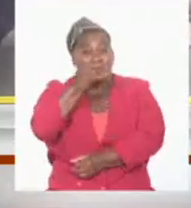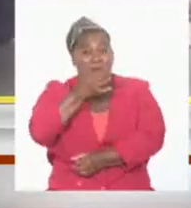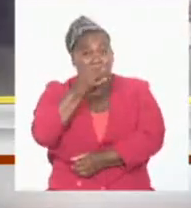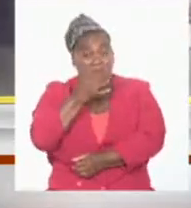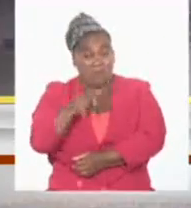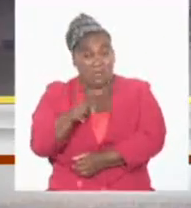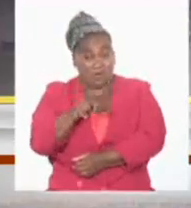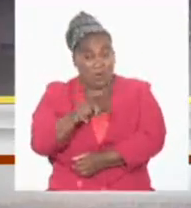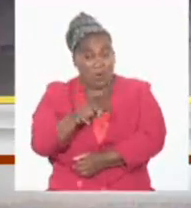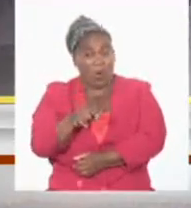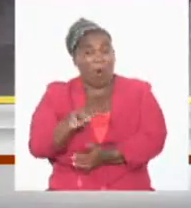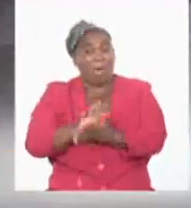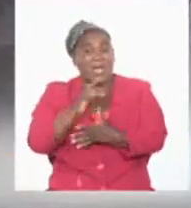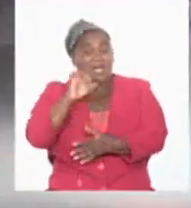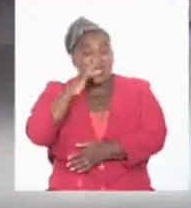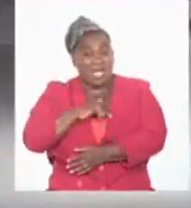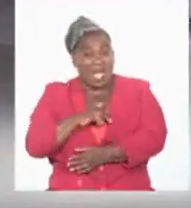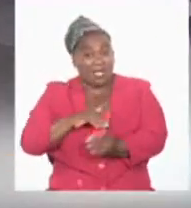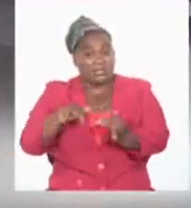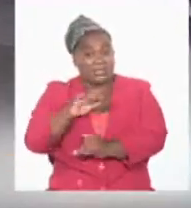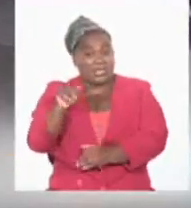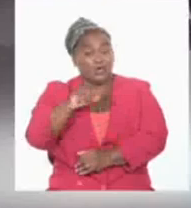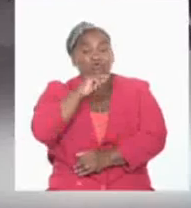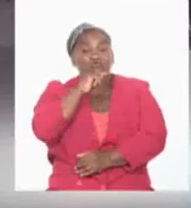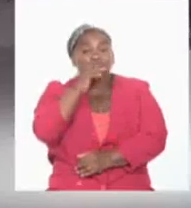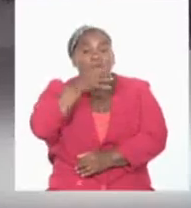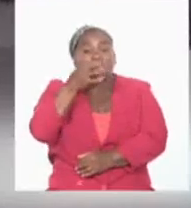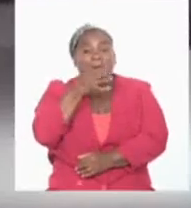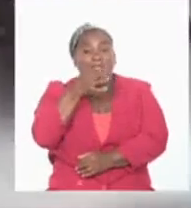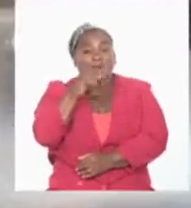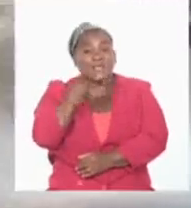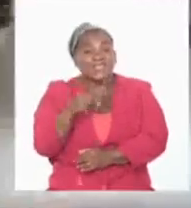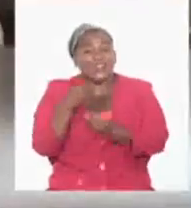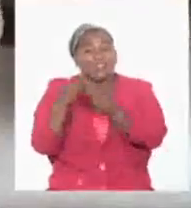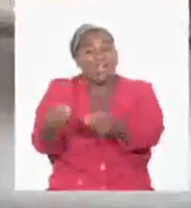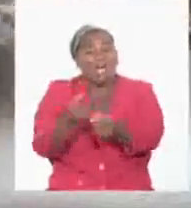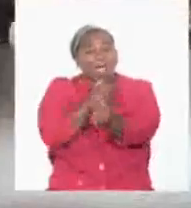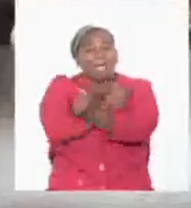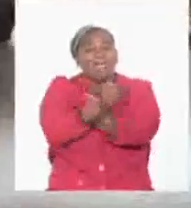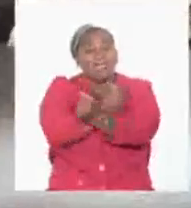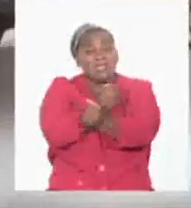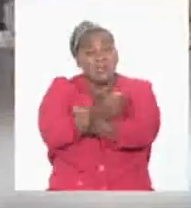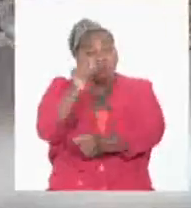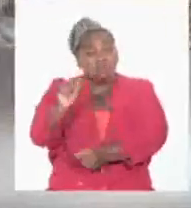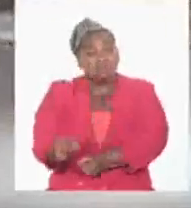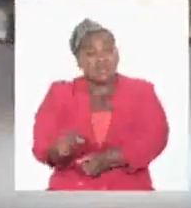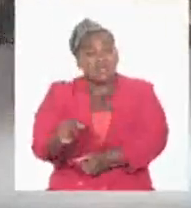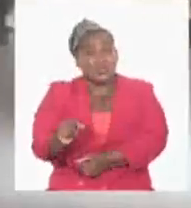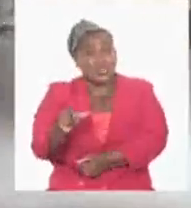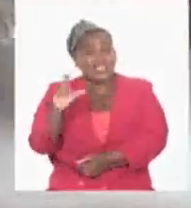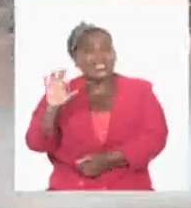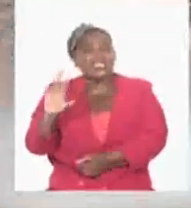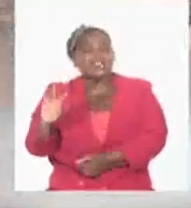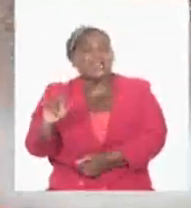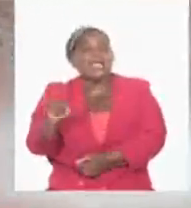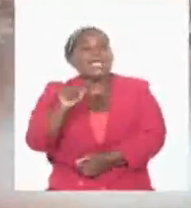de Rusia, María Zaharova, esos suministros ponen en peligro la vida de los civiles y buscan alargar esta crisis.